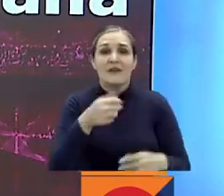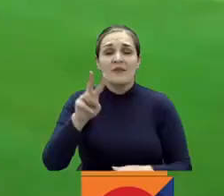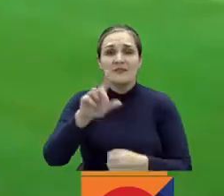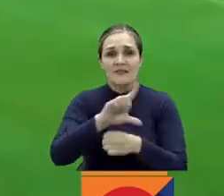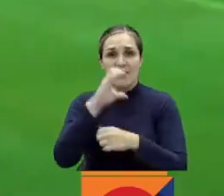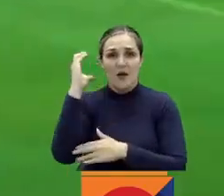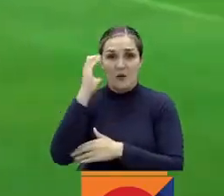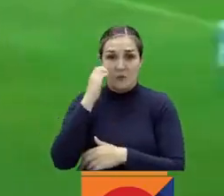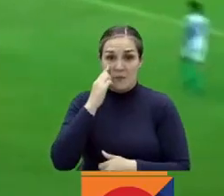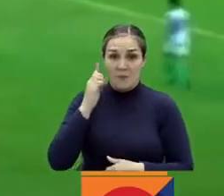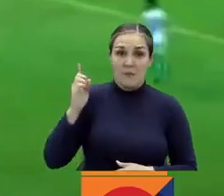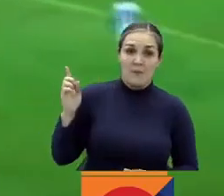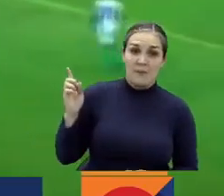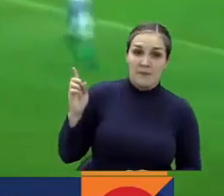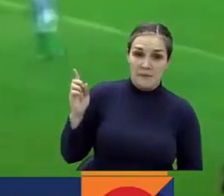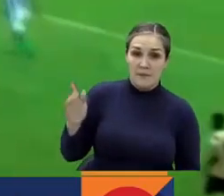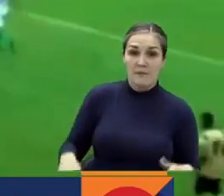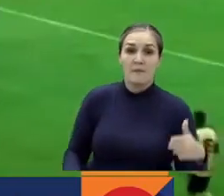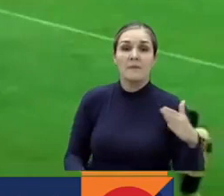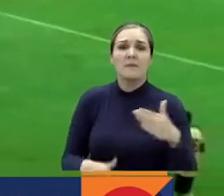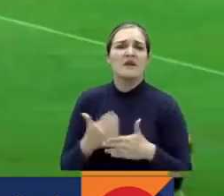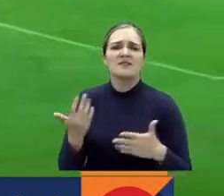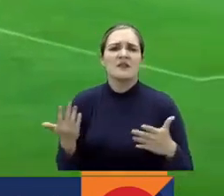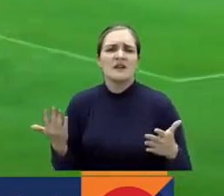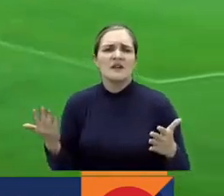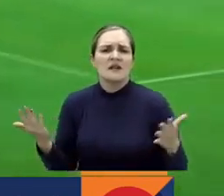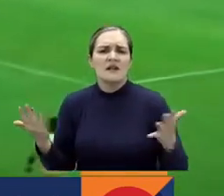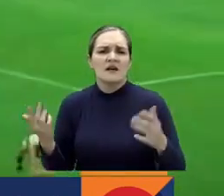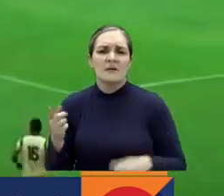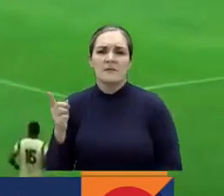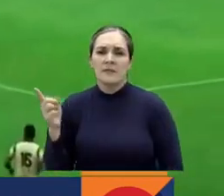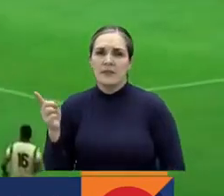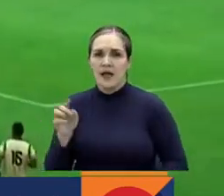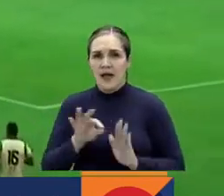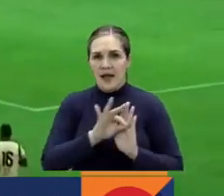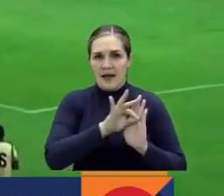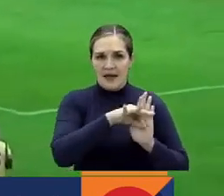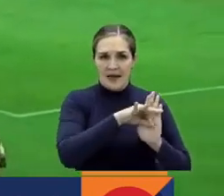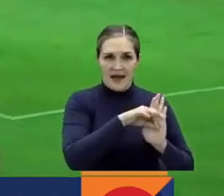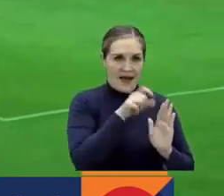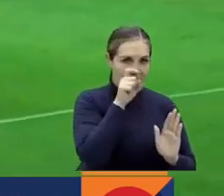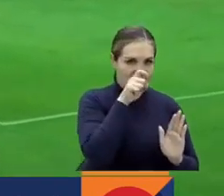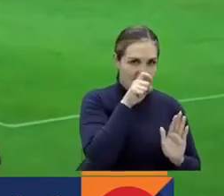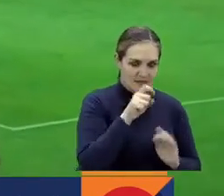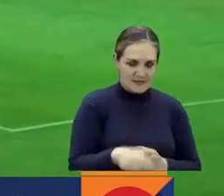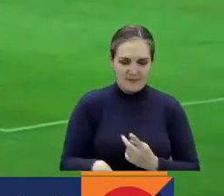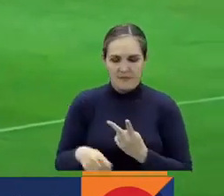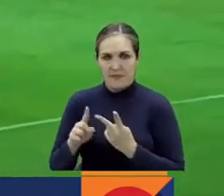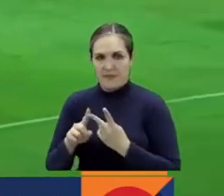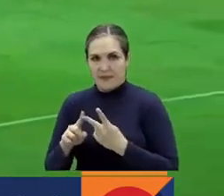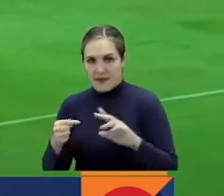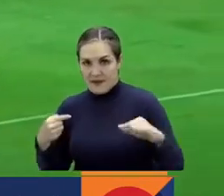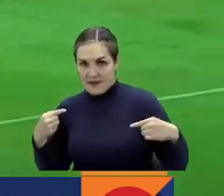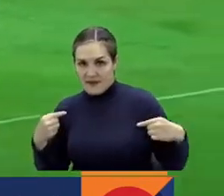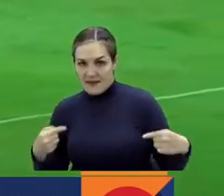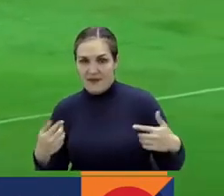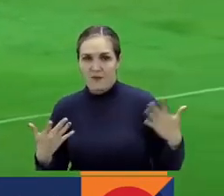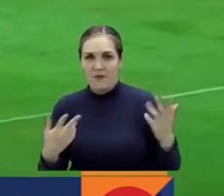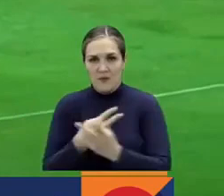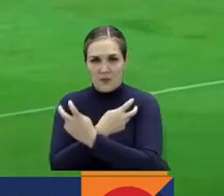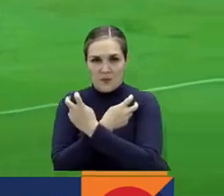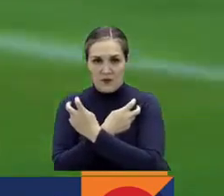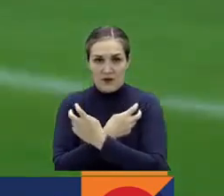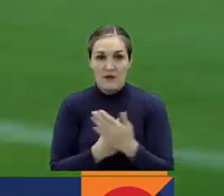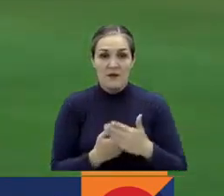Colombiana. Aquí las imágenes. Comenzamos precisamente con el partido entre Águilas Doradas y Atlético Huila. Iba a llegar el 1-0